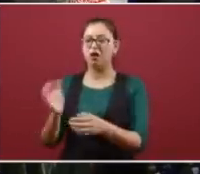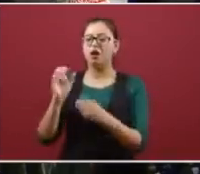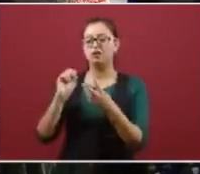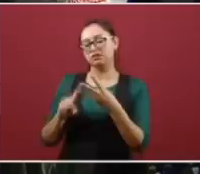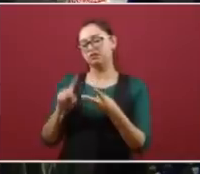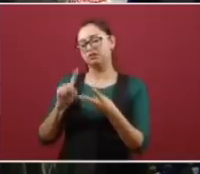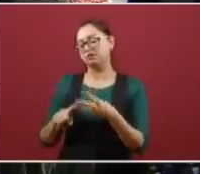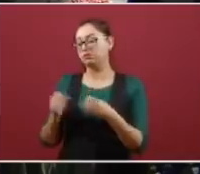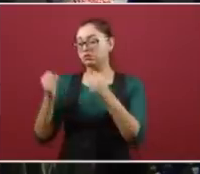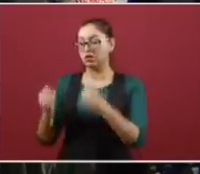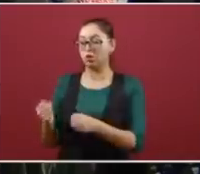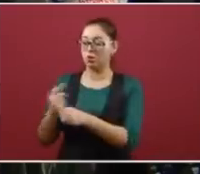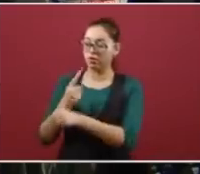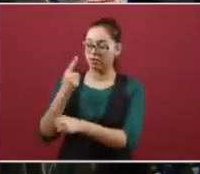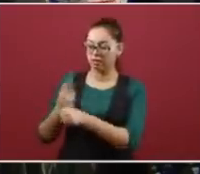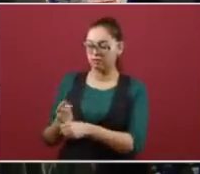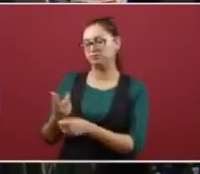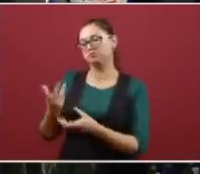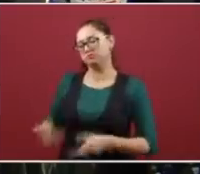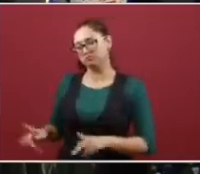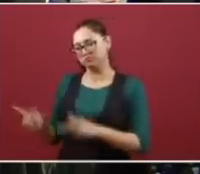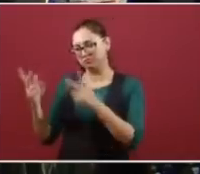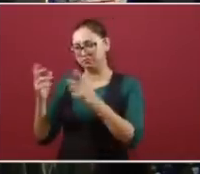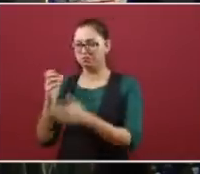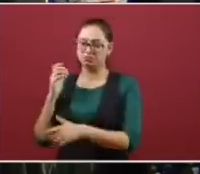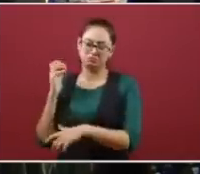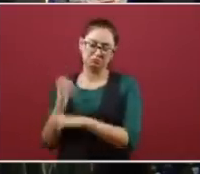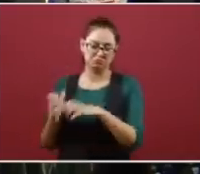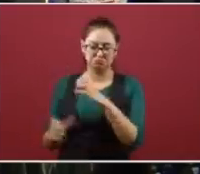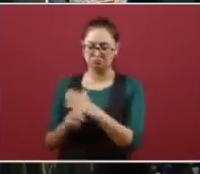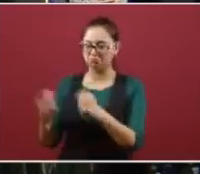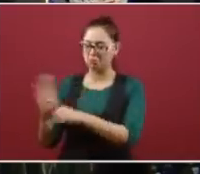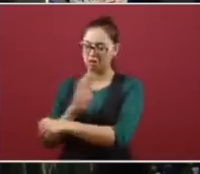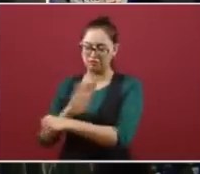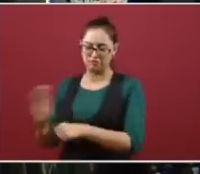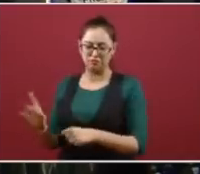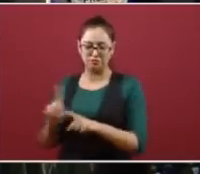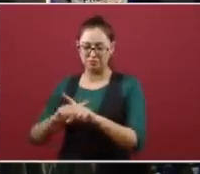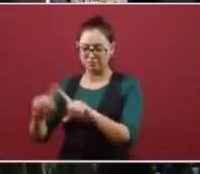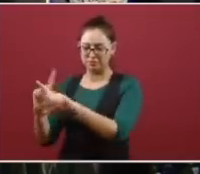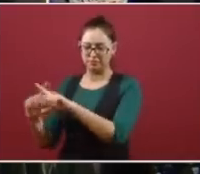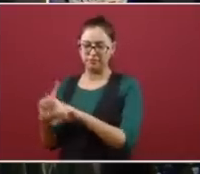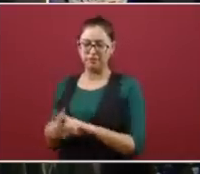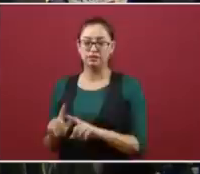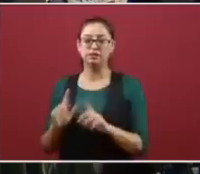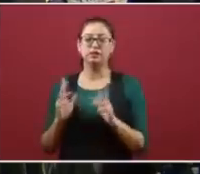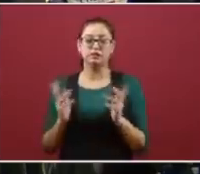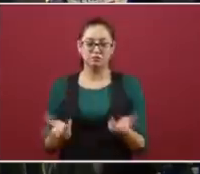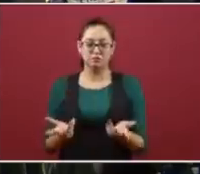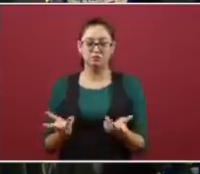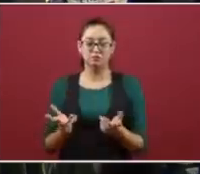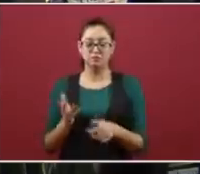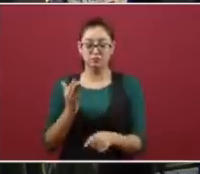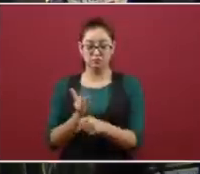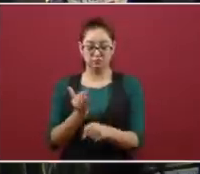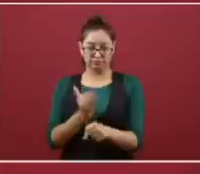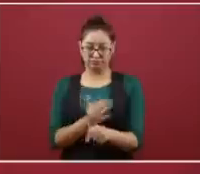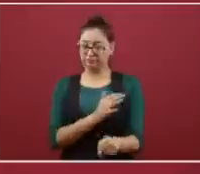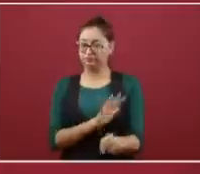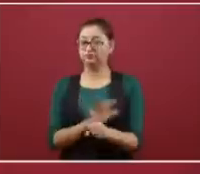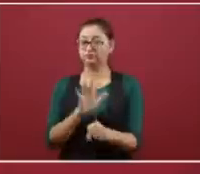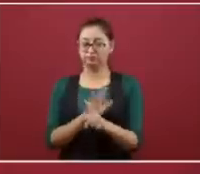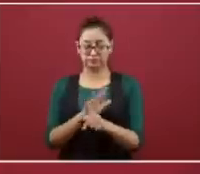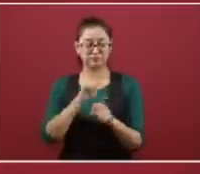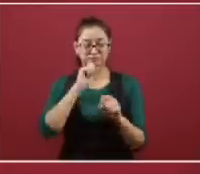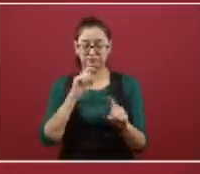momento tenemos los suficientes en estados entidades federativas que